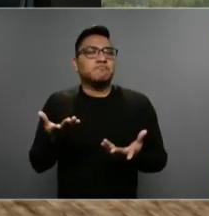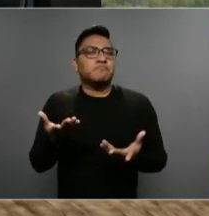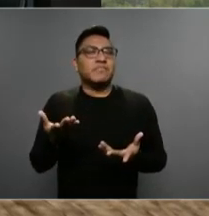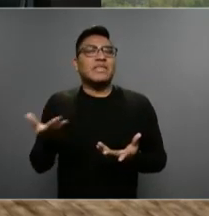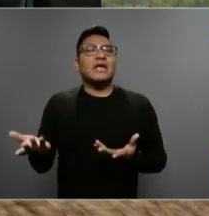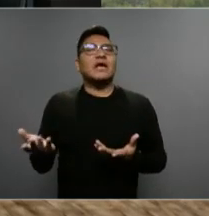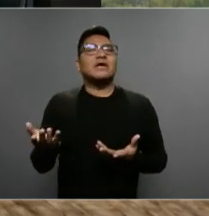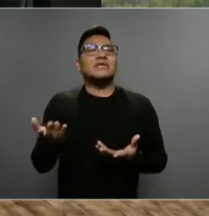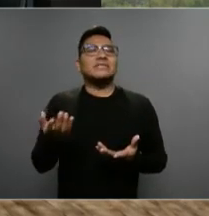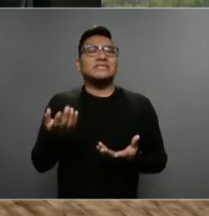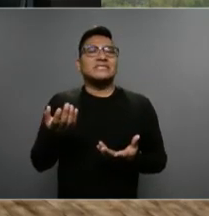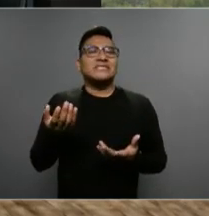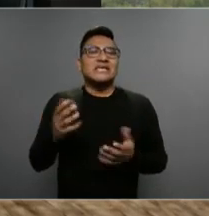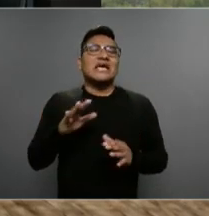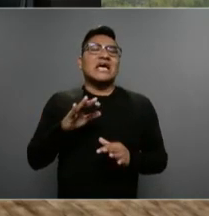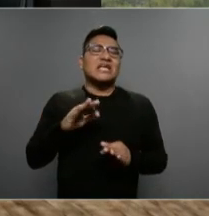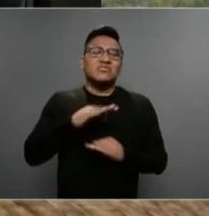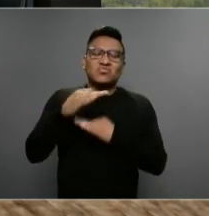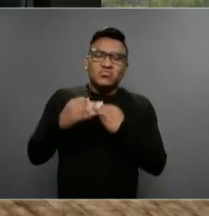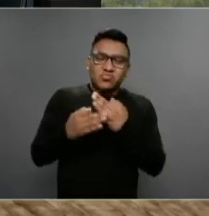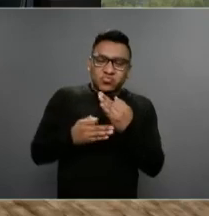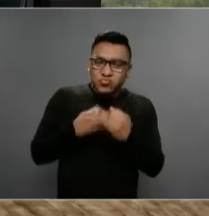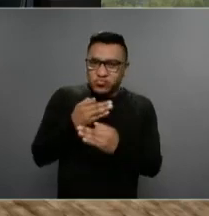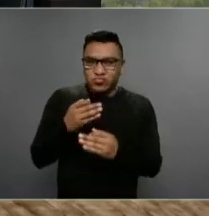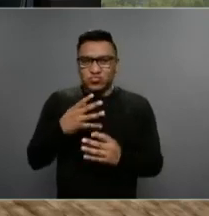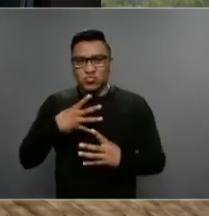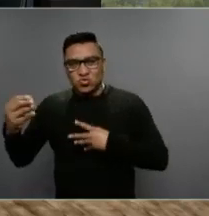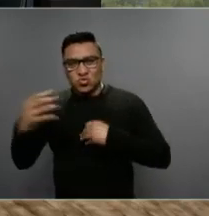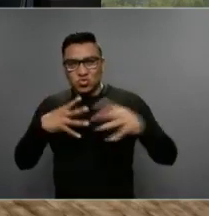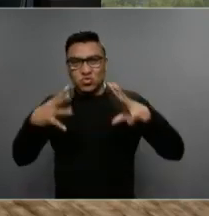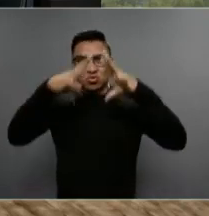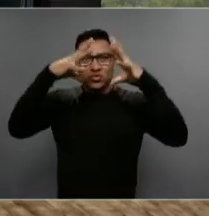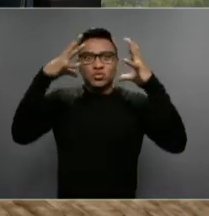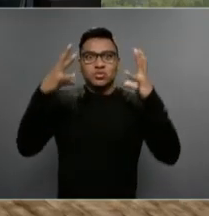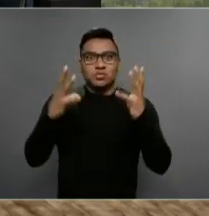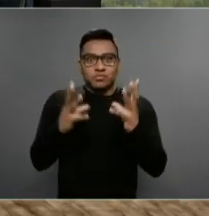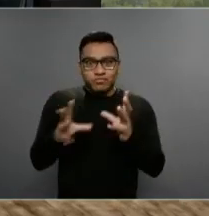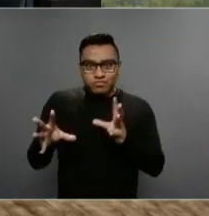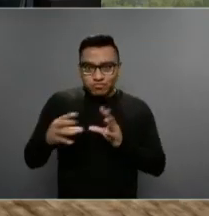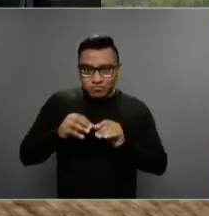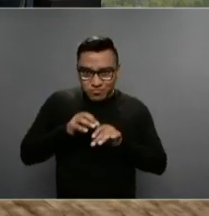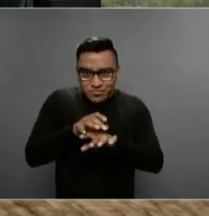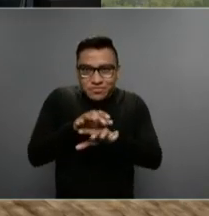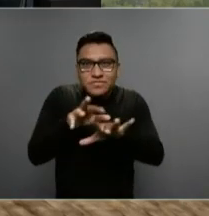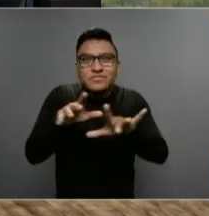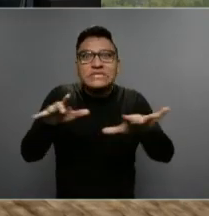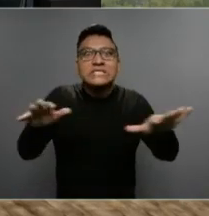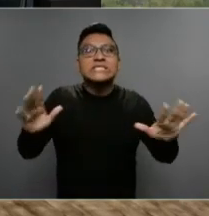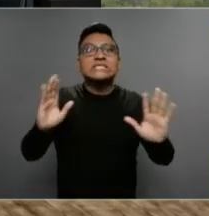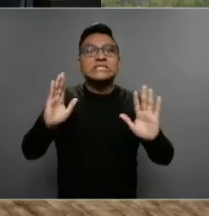pues el estado en el que se encuentran los contagios en el planeta. Y ya van